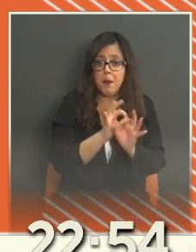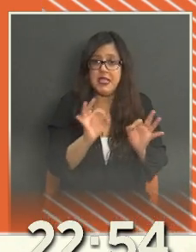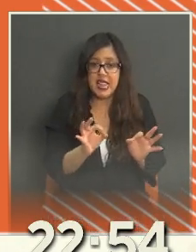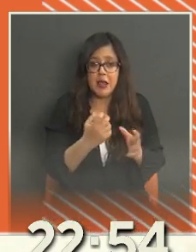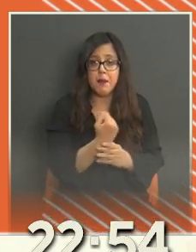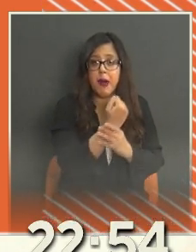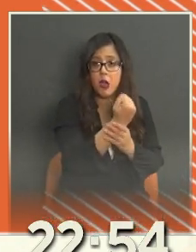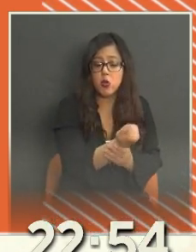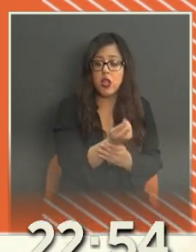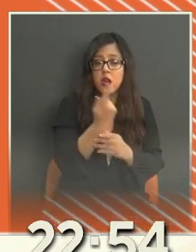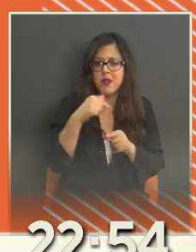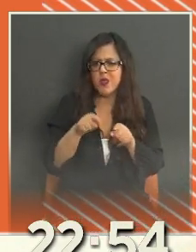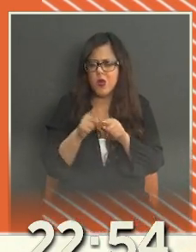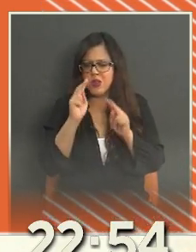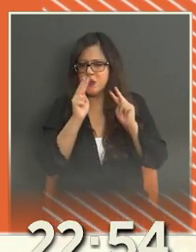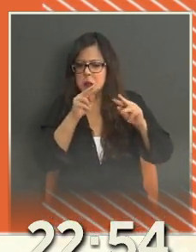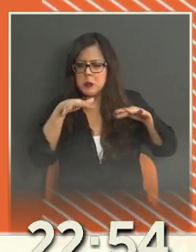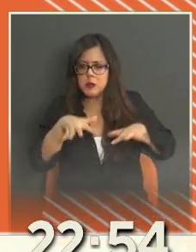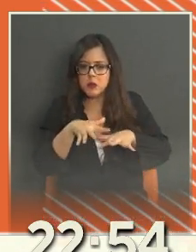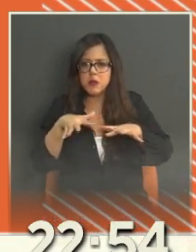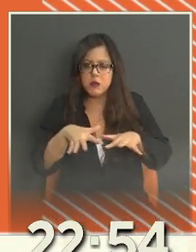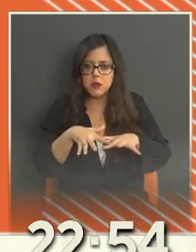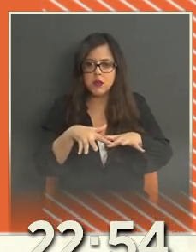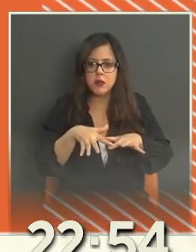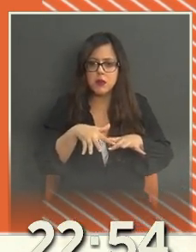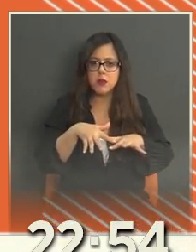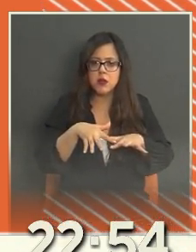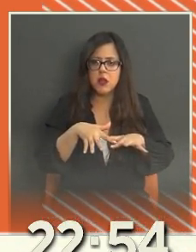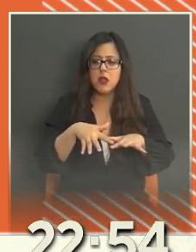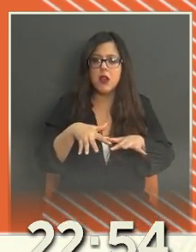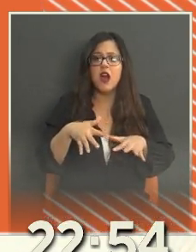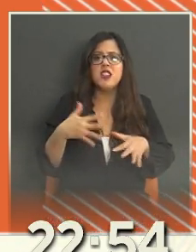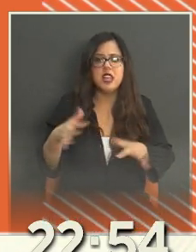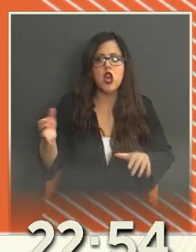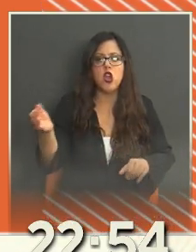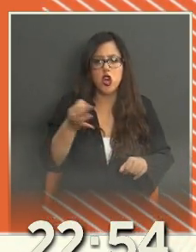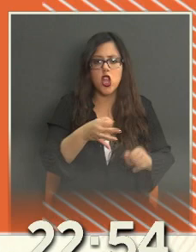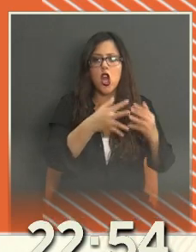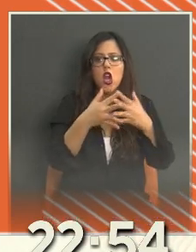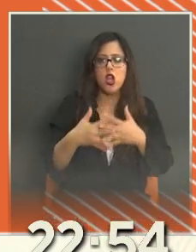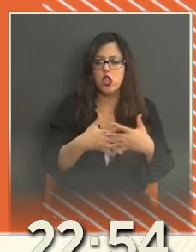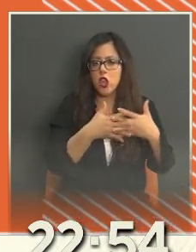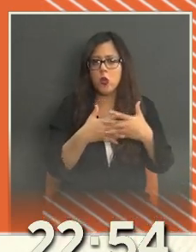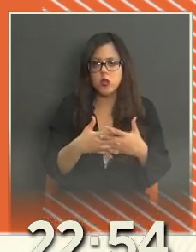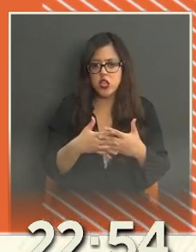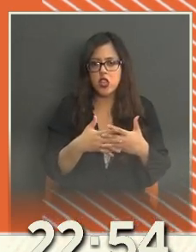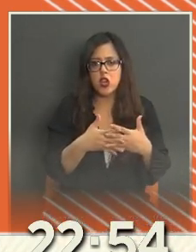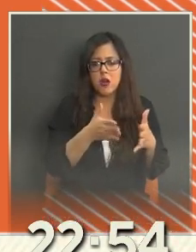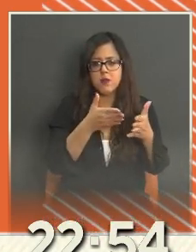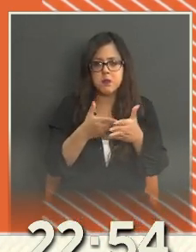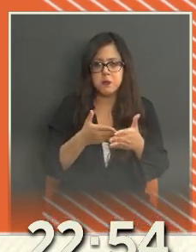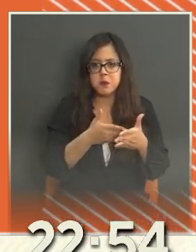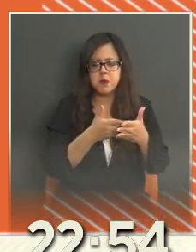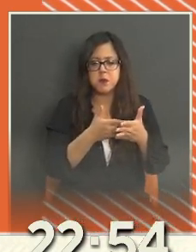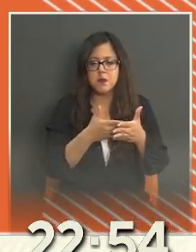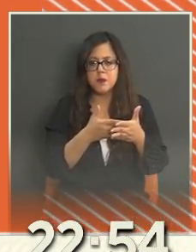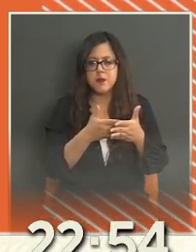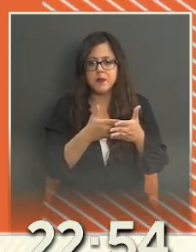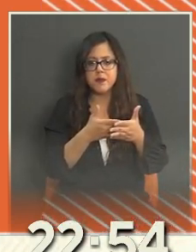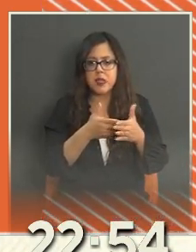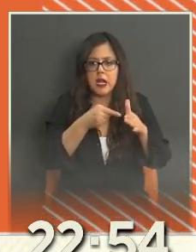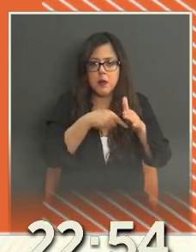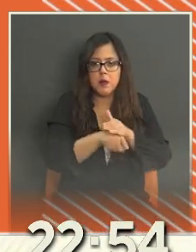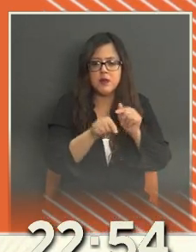mayor frente a lo que ya ha dicho eeuu respecto a sus limitantes al involucramiento en este